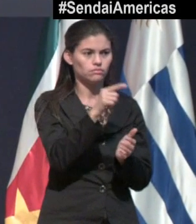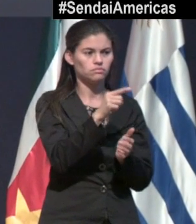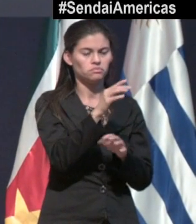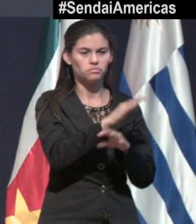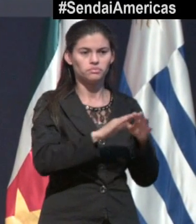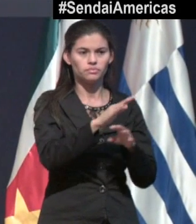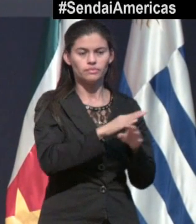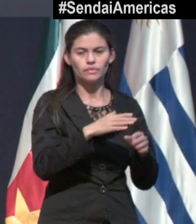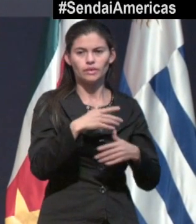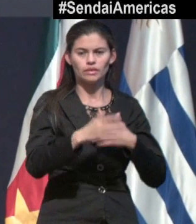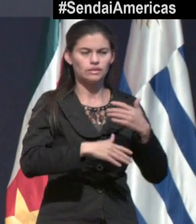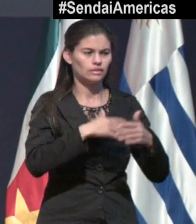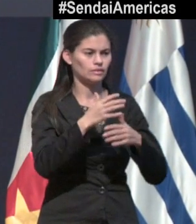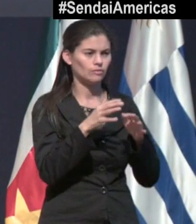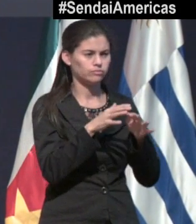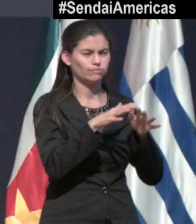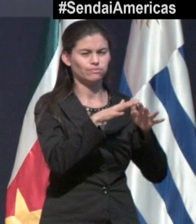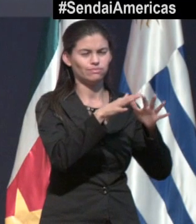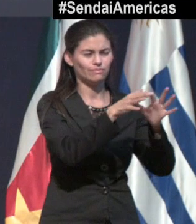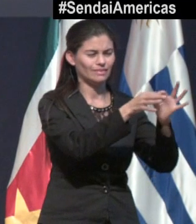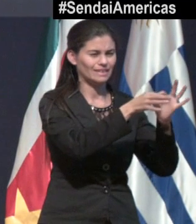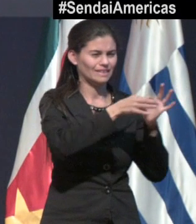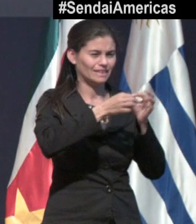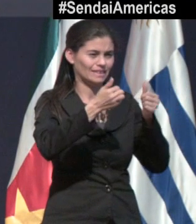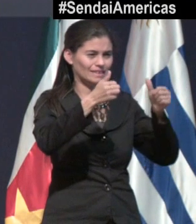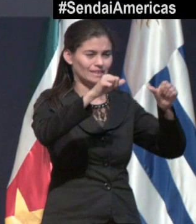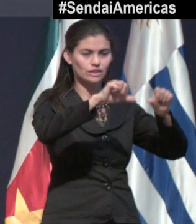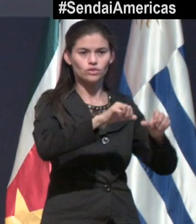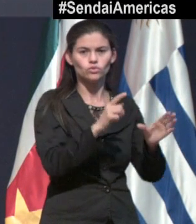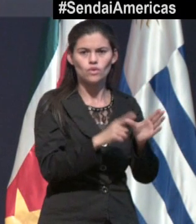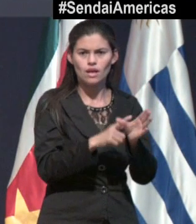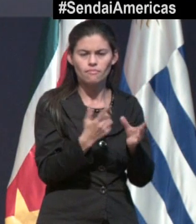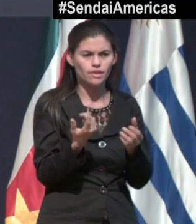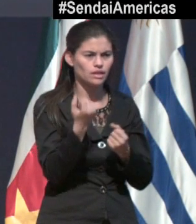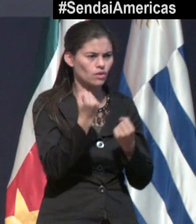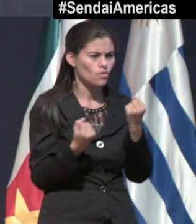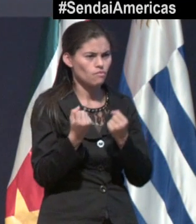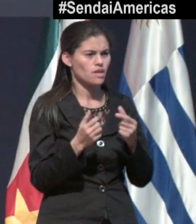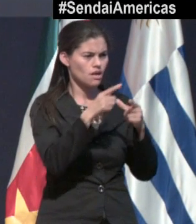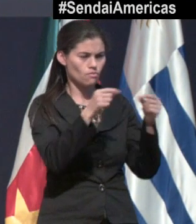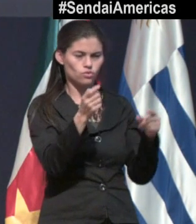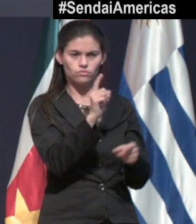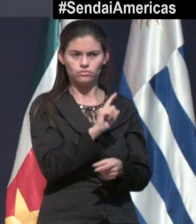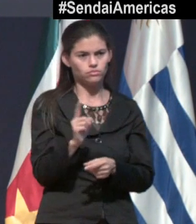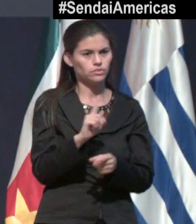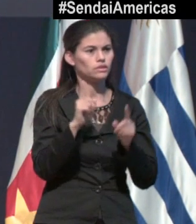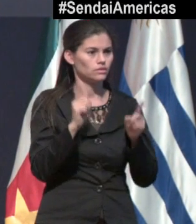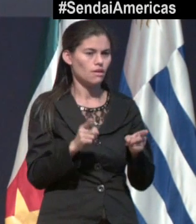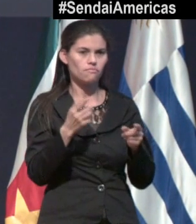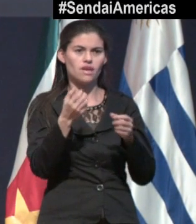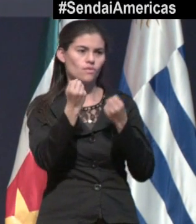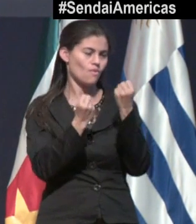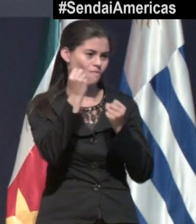luego tuvo una serie de impactos en cadena en toda la economía, no solo japonesa, sino la economía